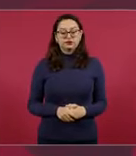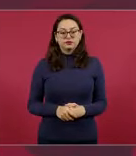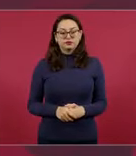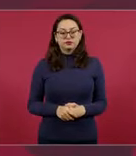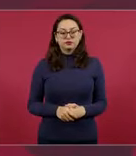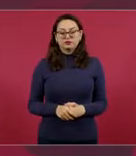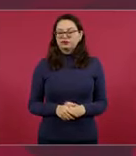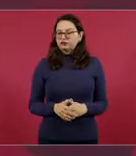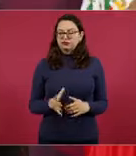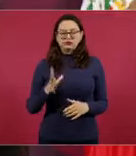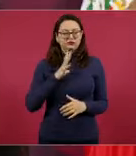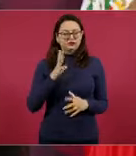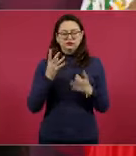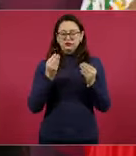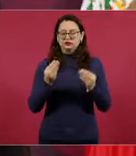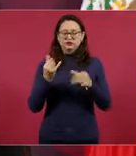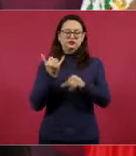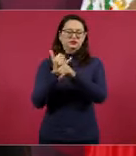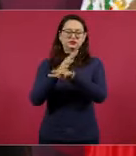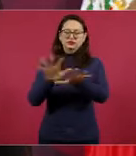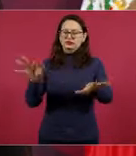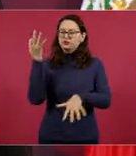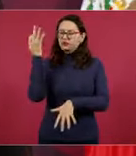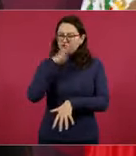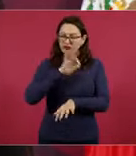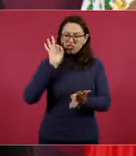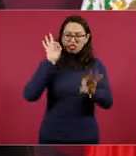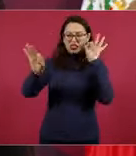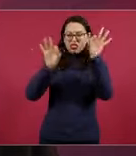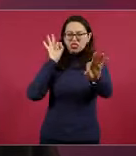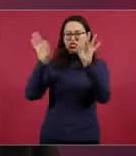porque engañan mucho.